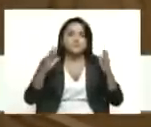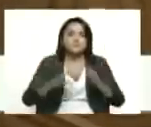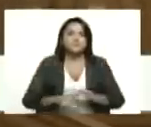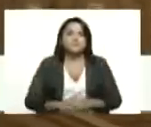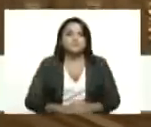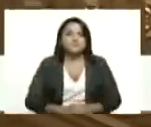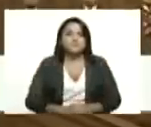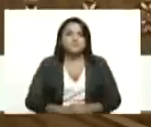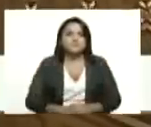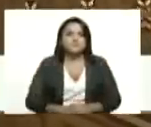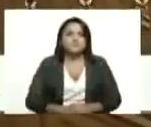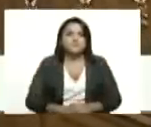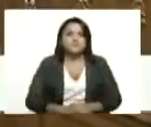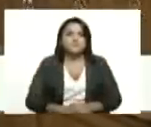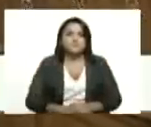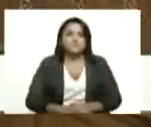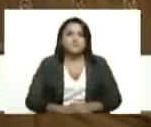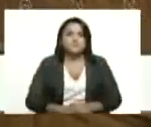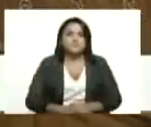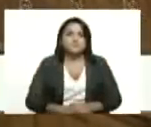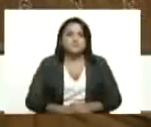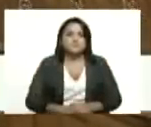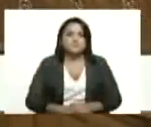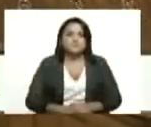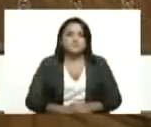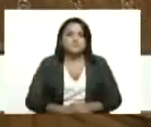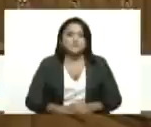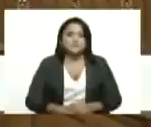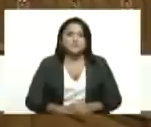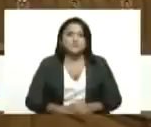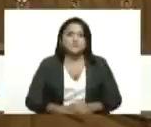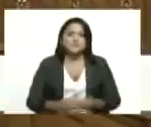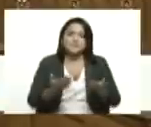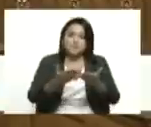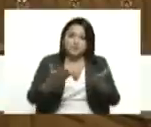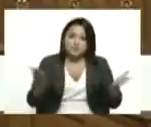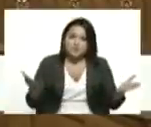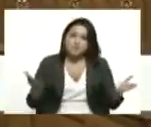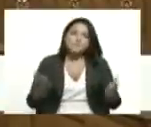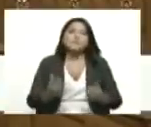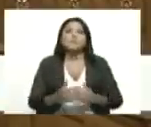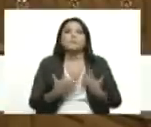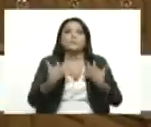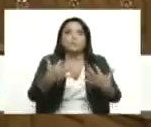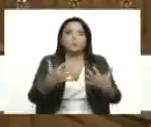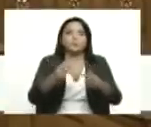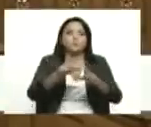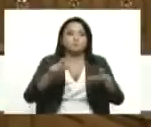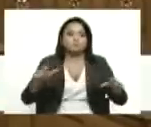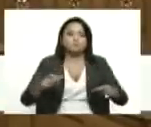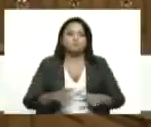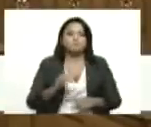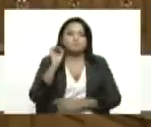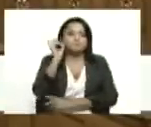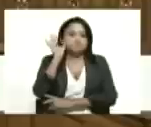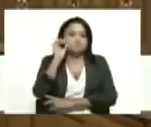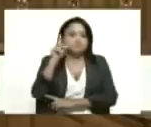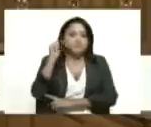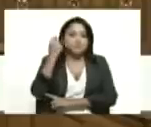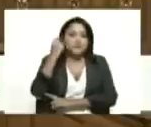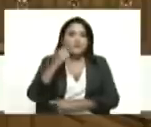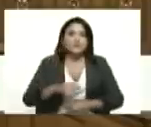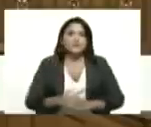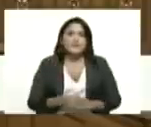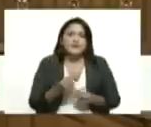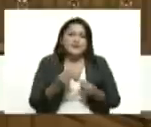ahí surge, compañero presidente, compañeros parlamentarios, qué hacer con los